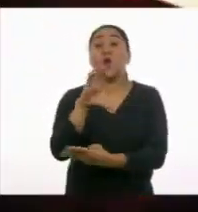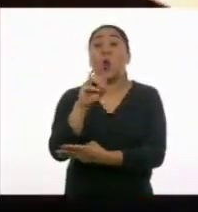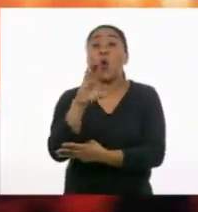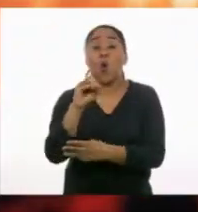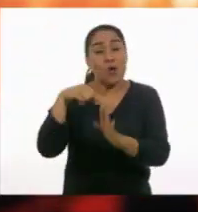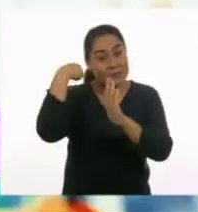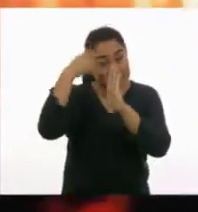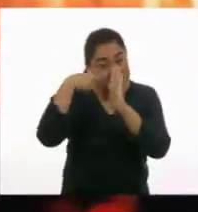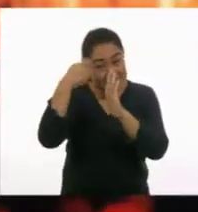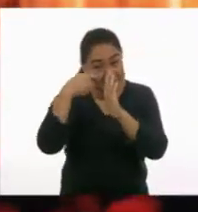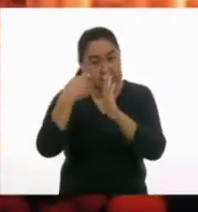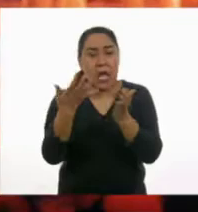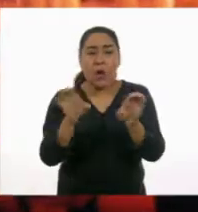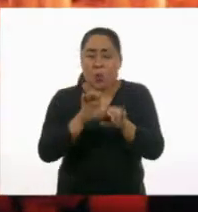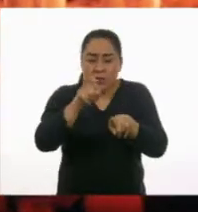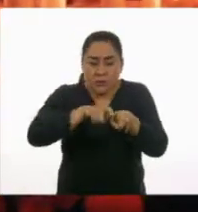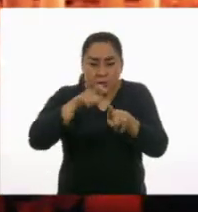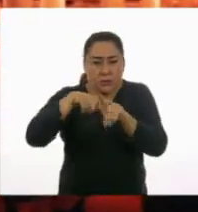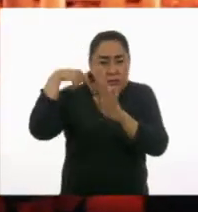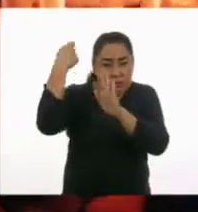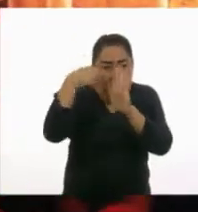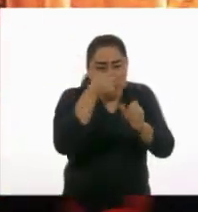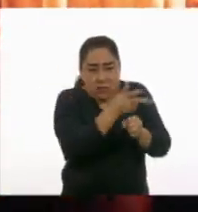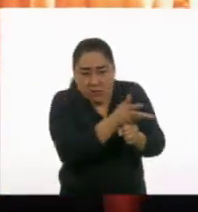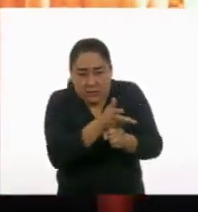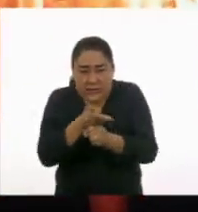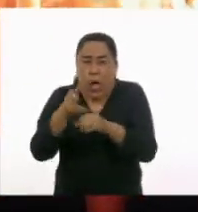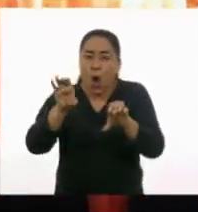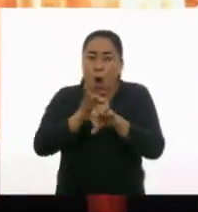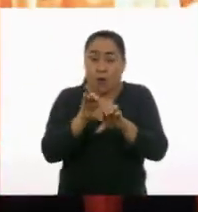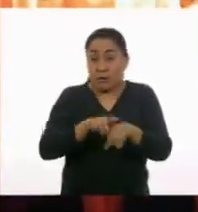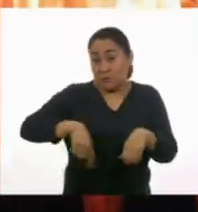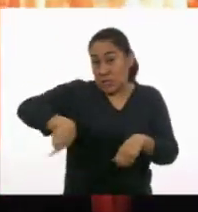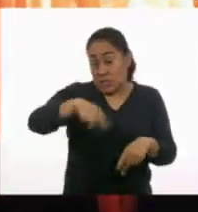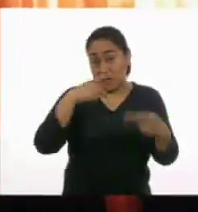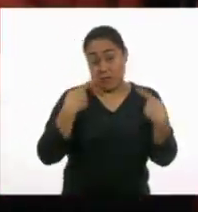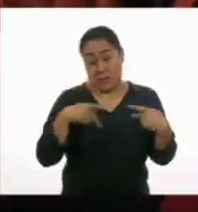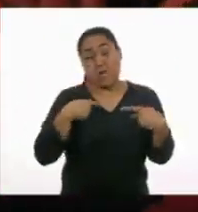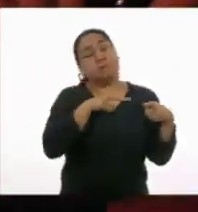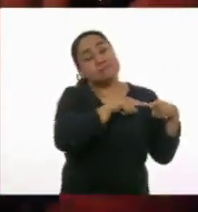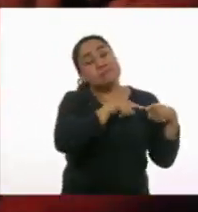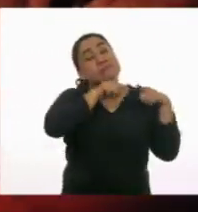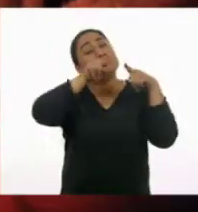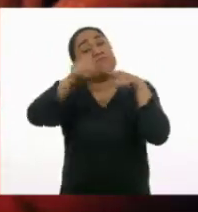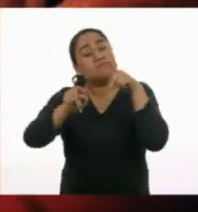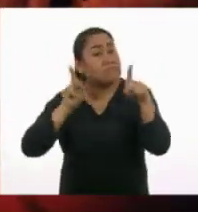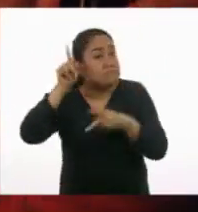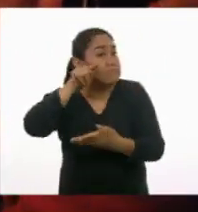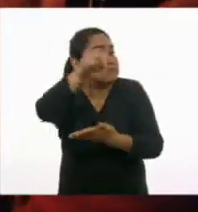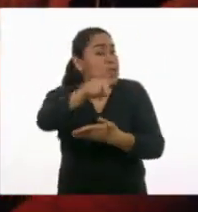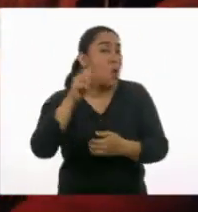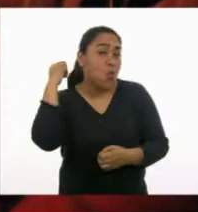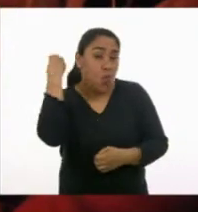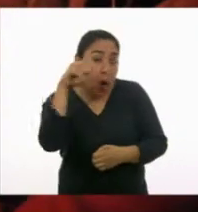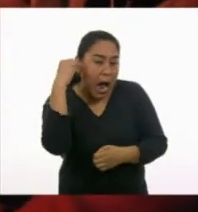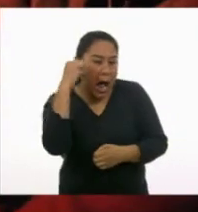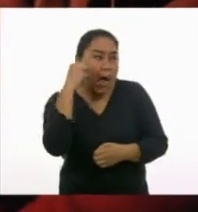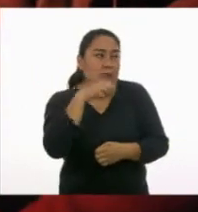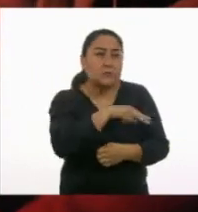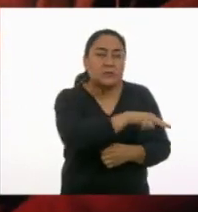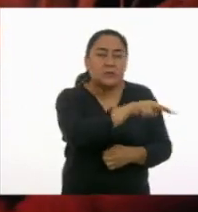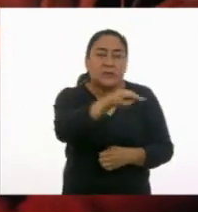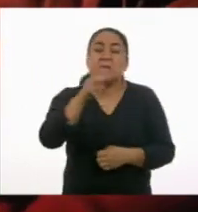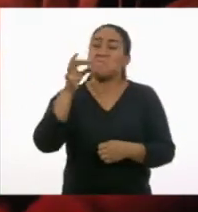realizar esta animación, los creadores viajaron hasta Oaxaca, donde encontraron la inspiración